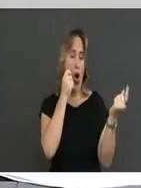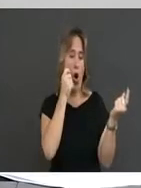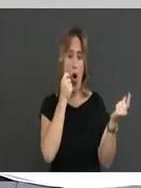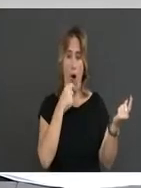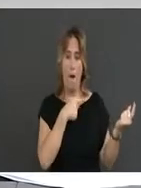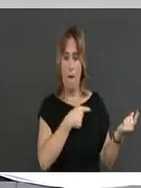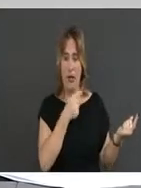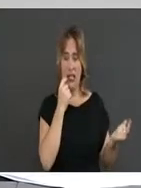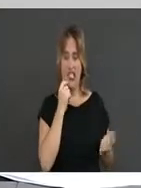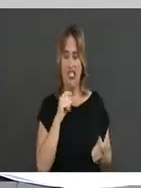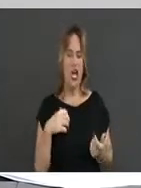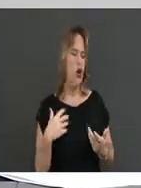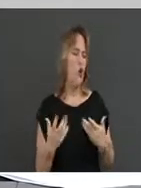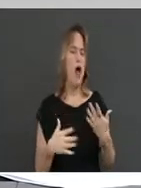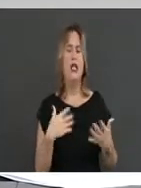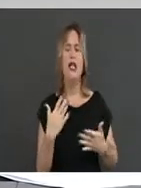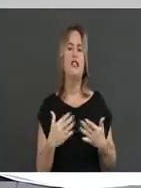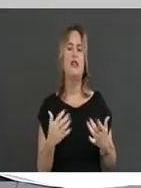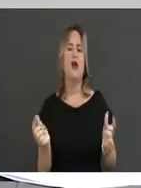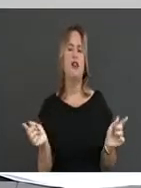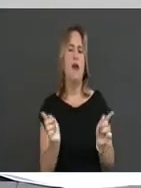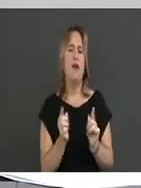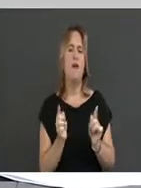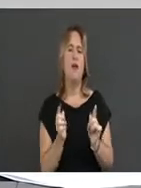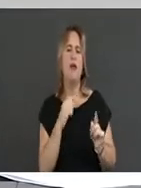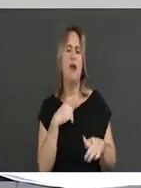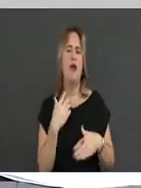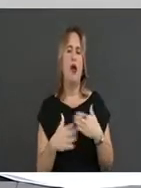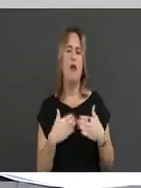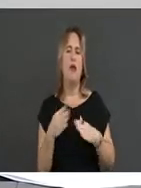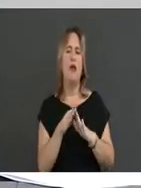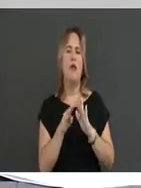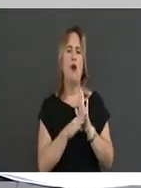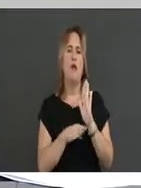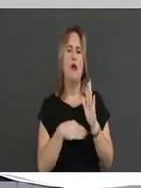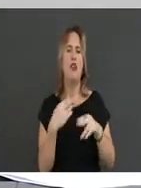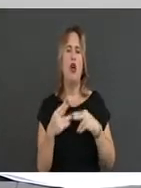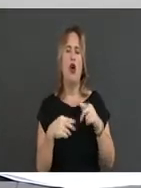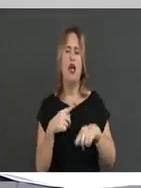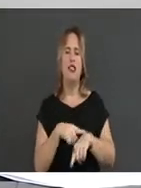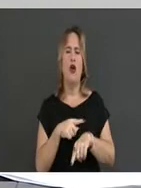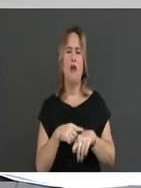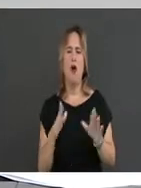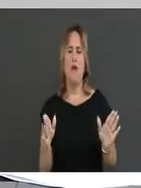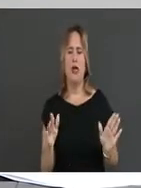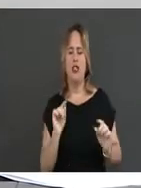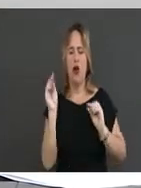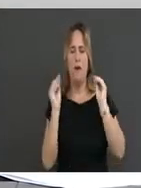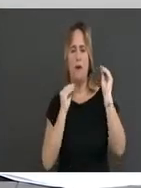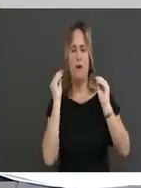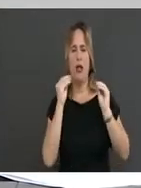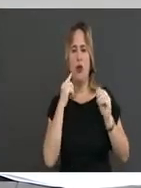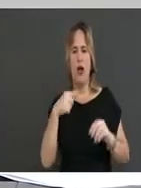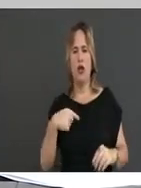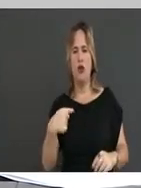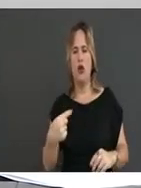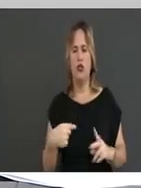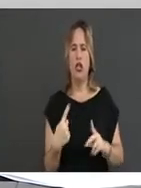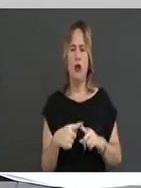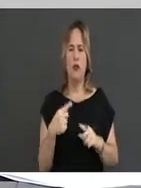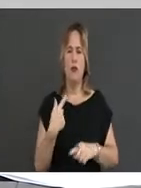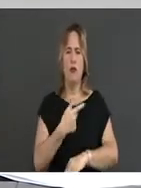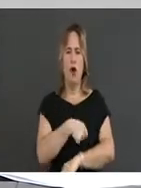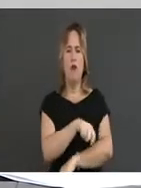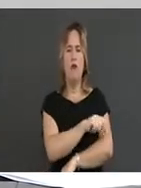para explicarnos cuál es la situación muy brevemente, las medidas que se han ejecutado desde este minuto, y hay una preocupación constante por los